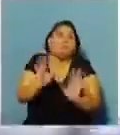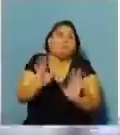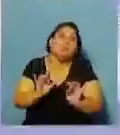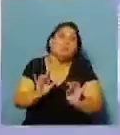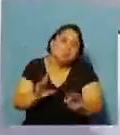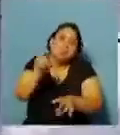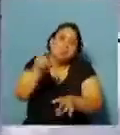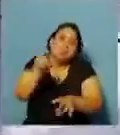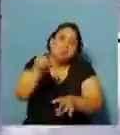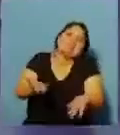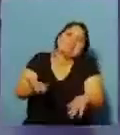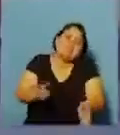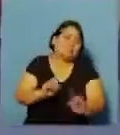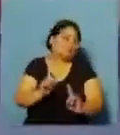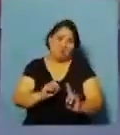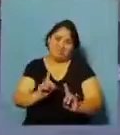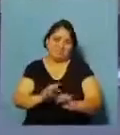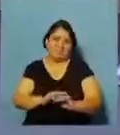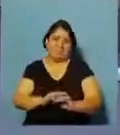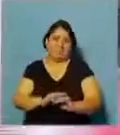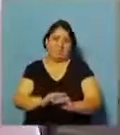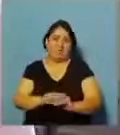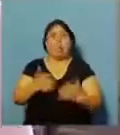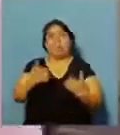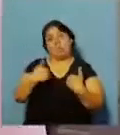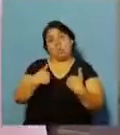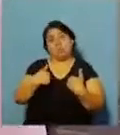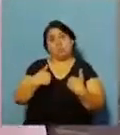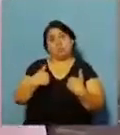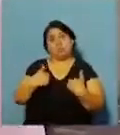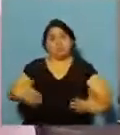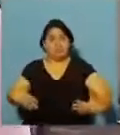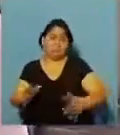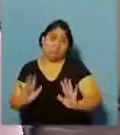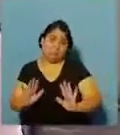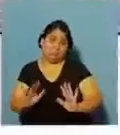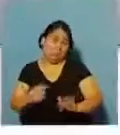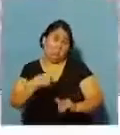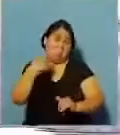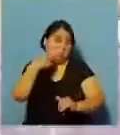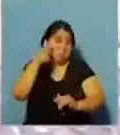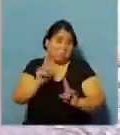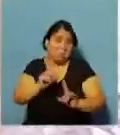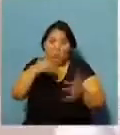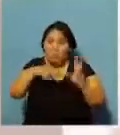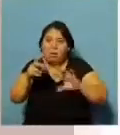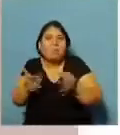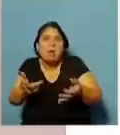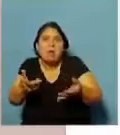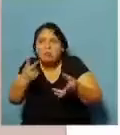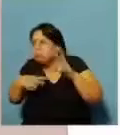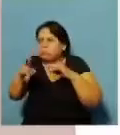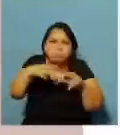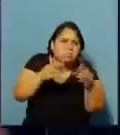consiguen. O sea, para una contextura como la mía, el que no me da vergüenza decirlo, esto me cuesta conseguir, sí. Vos buscás